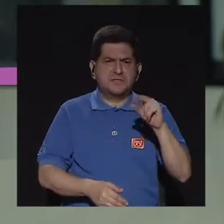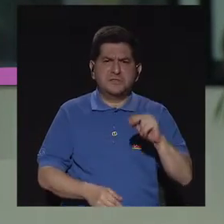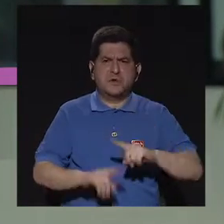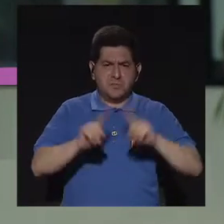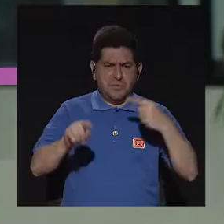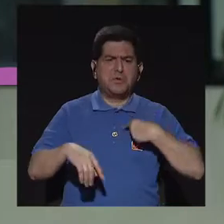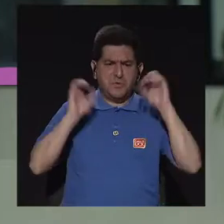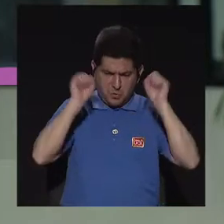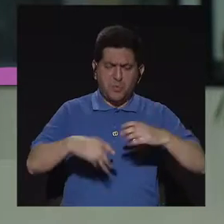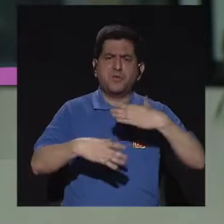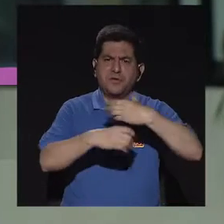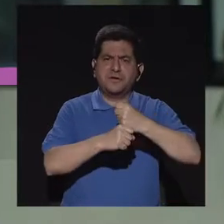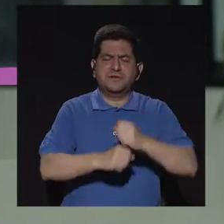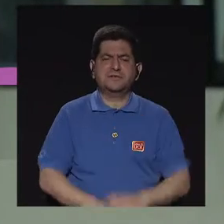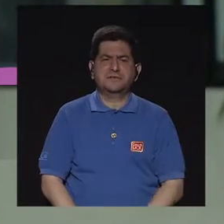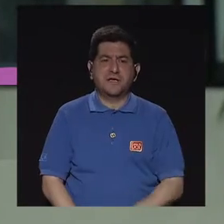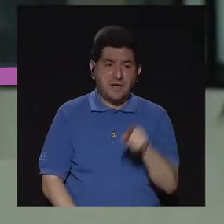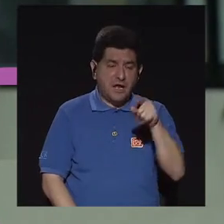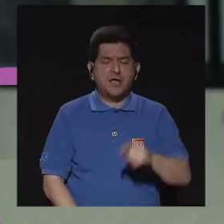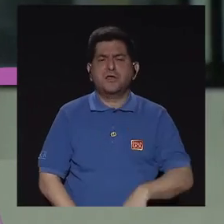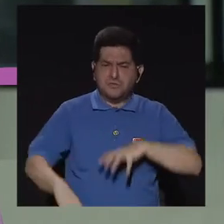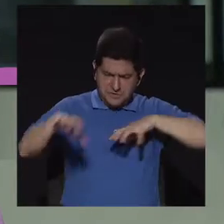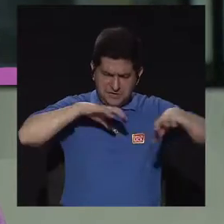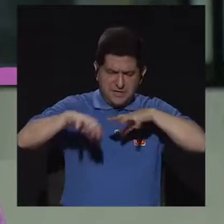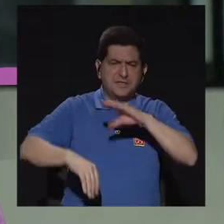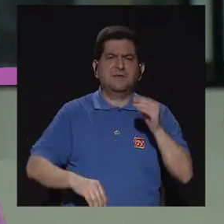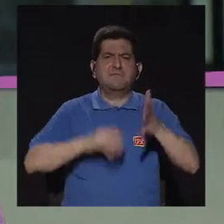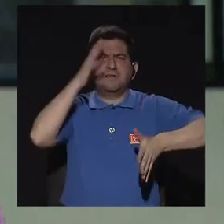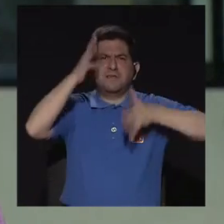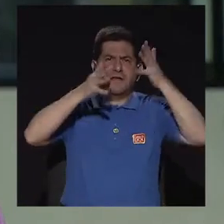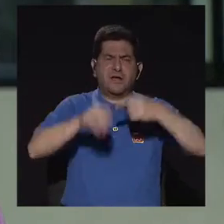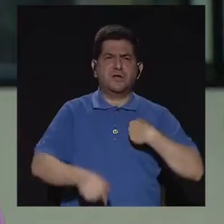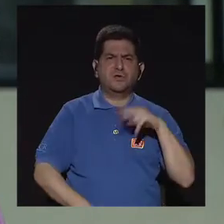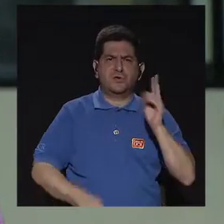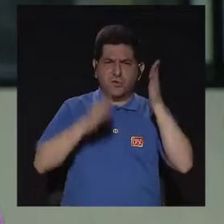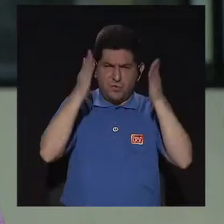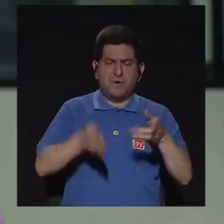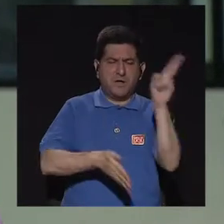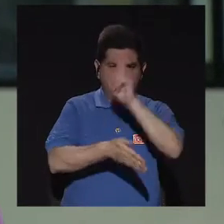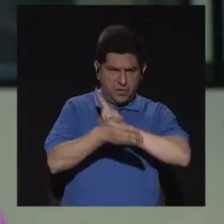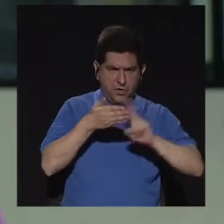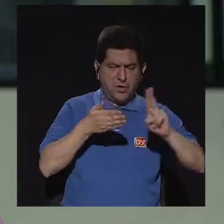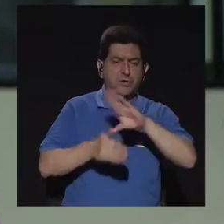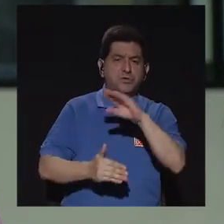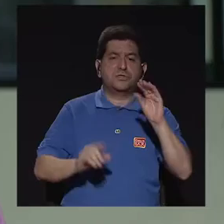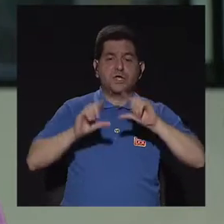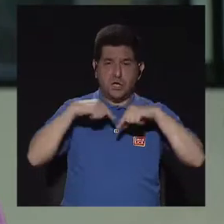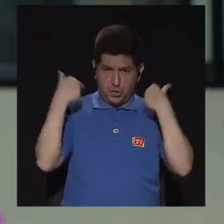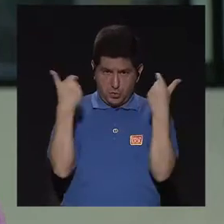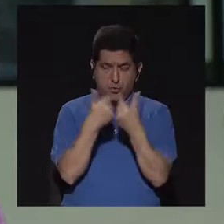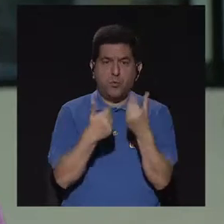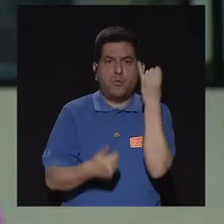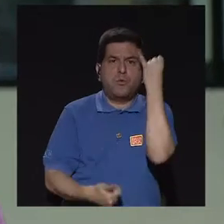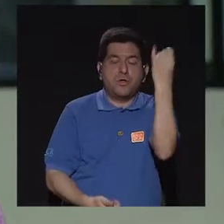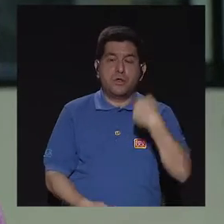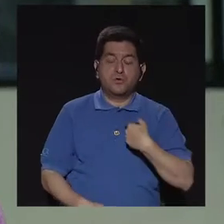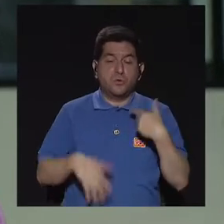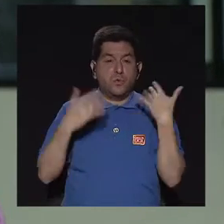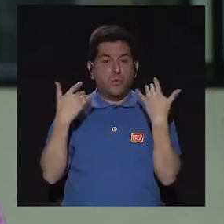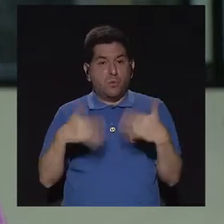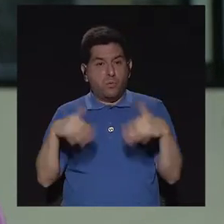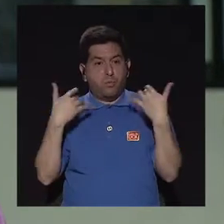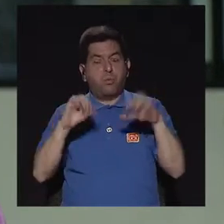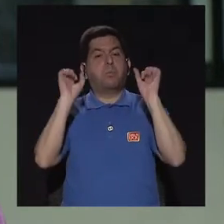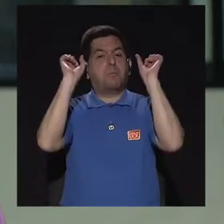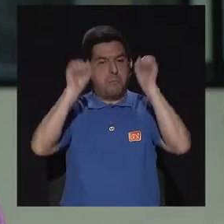hacerlas. Siento que son muy dinámicos y muchas veces muy creativos. Yo tenía unos compañeros, tanto de la U como del grupo, que tienen unas ideas que uno se queda,